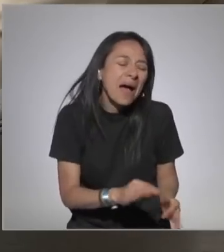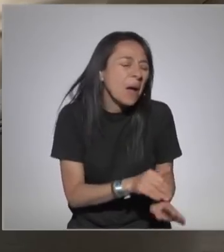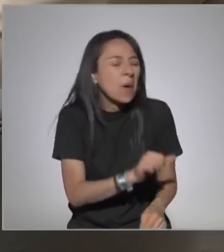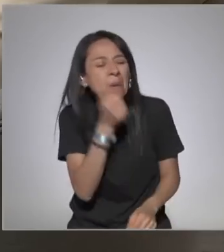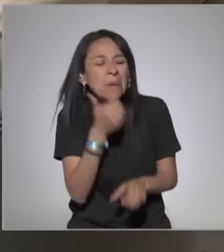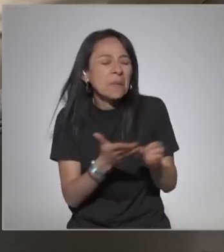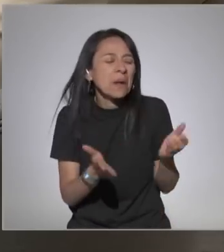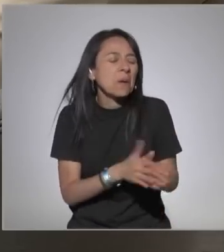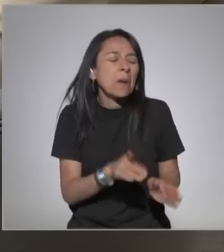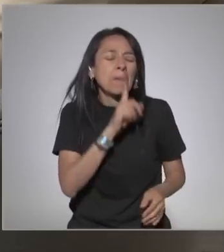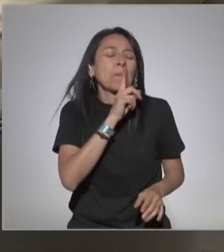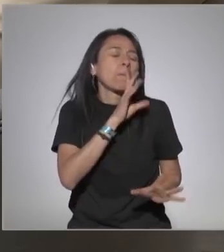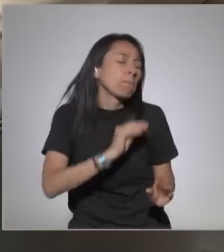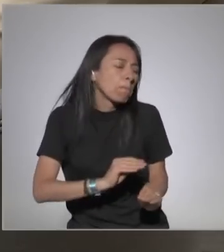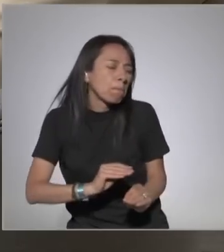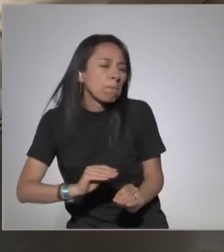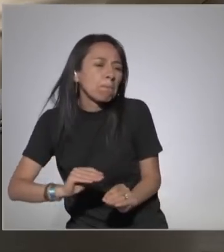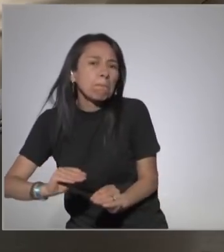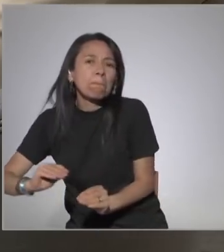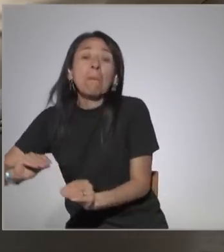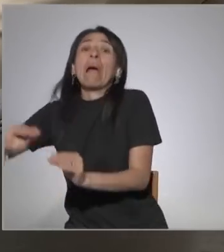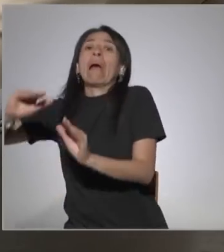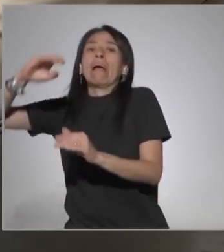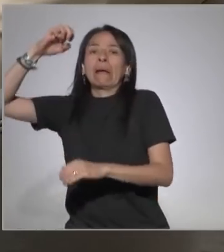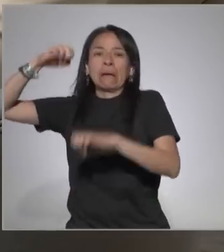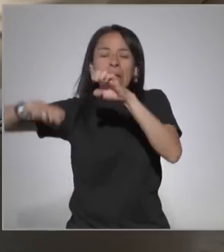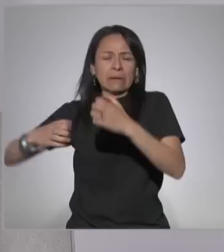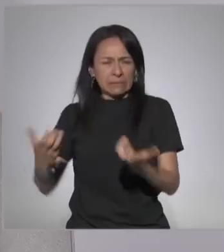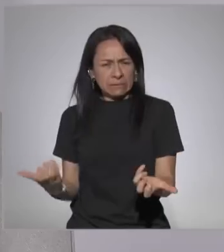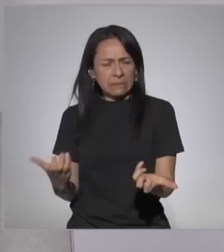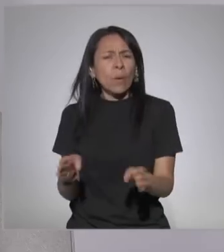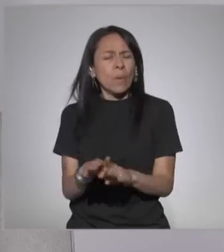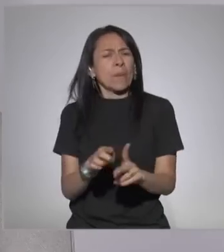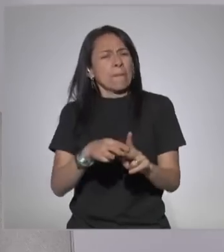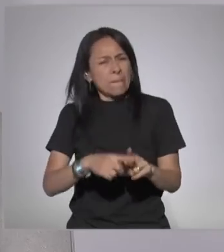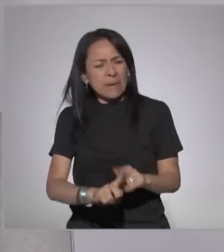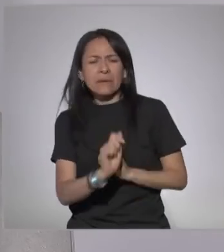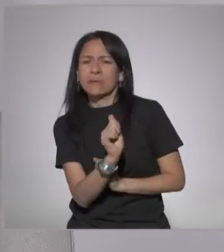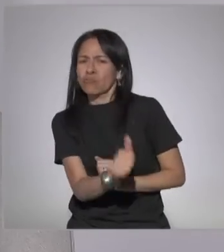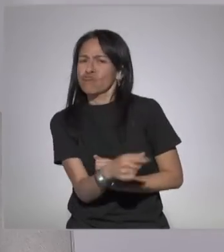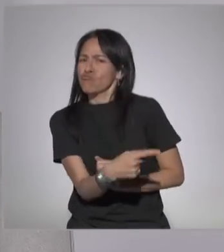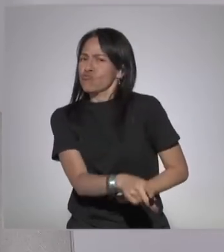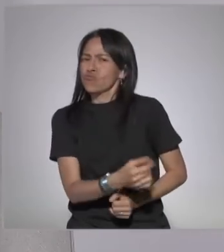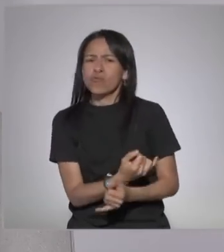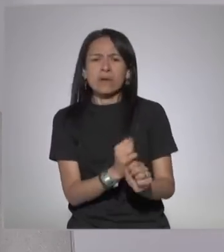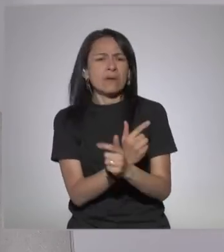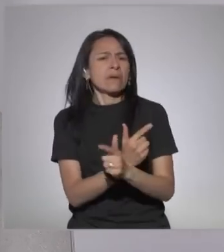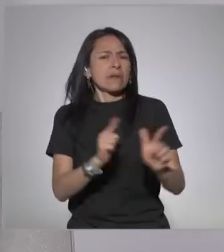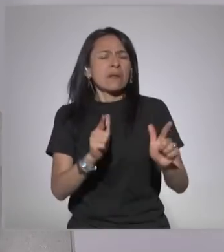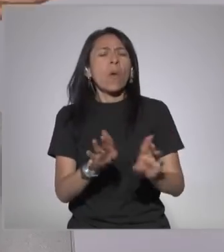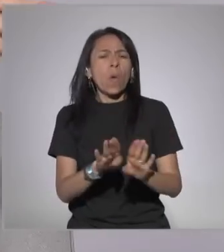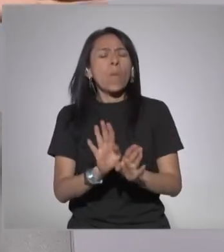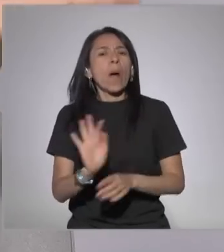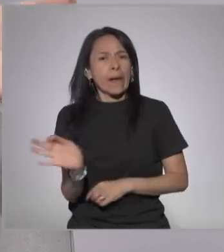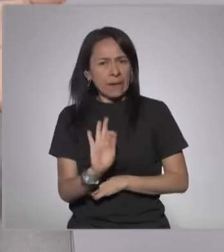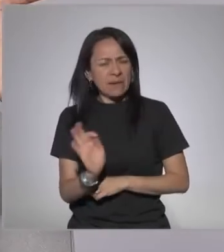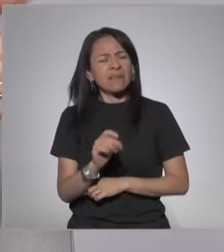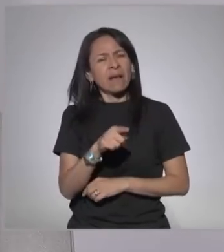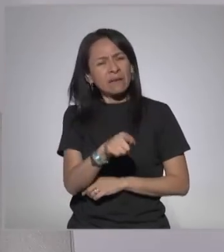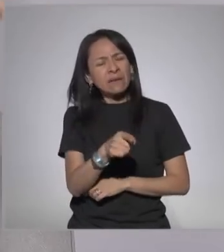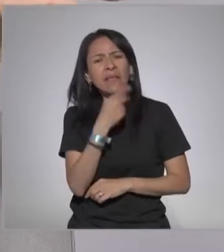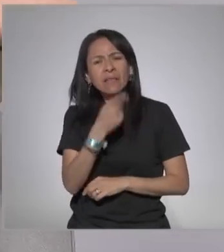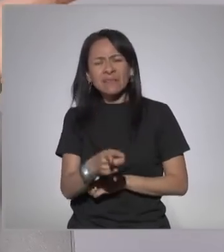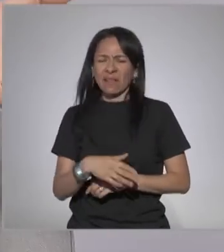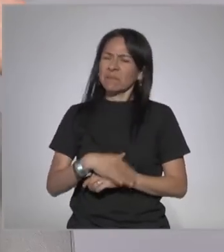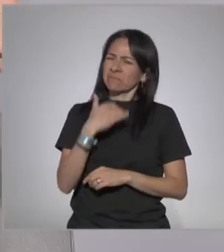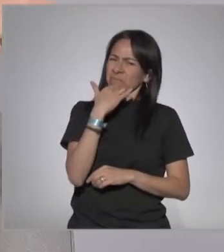que la autonomía comienza desde los hábitos en donde te dicen, bueno, ¿por qué tendrías que tener pareja